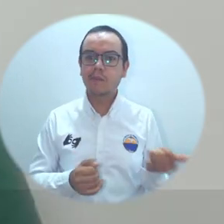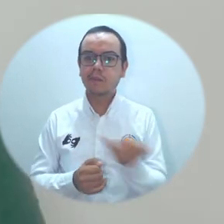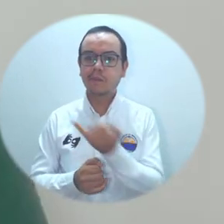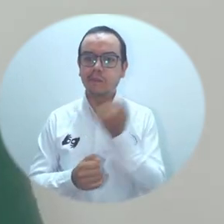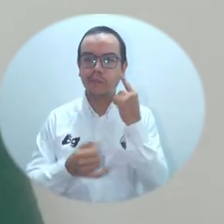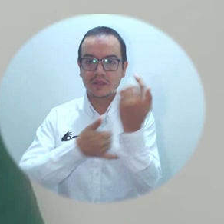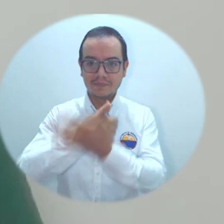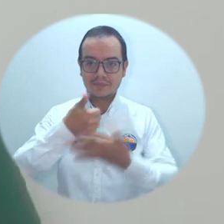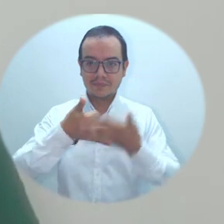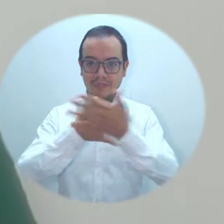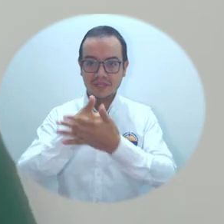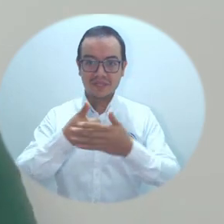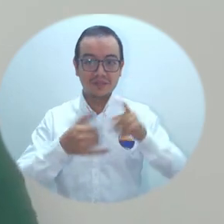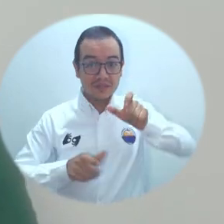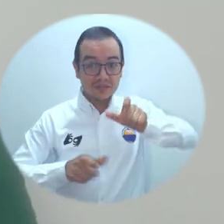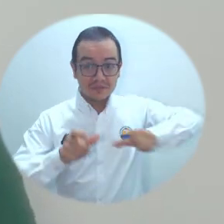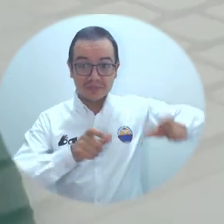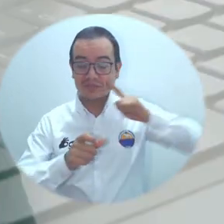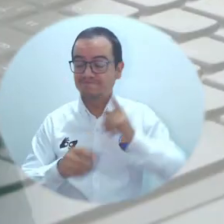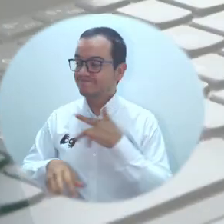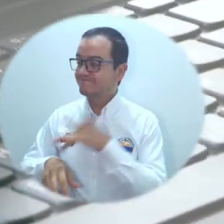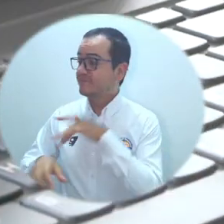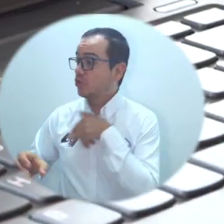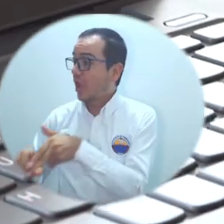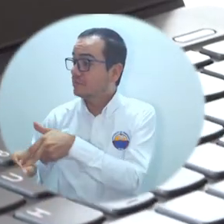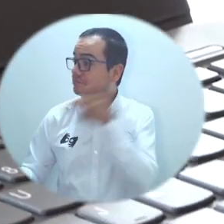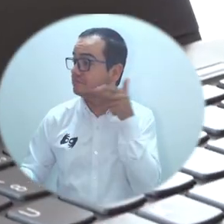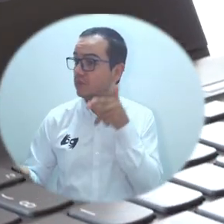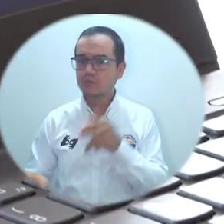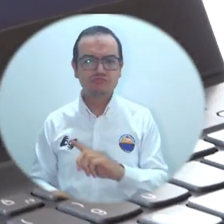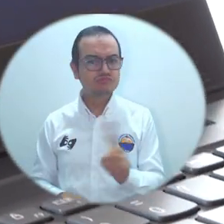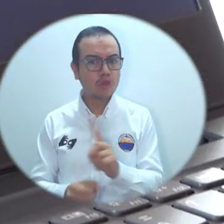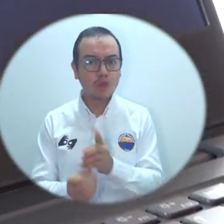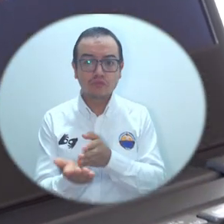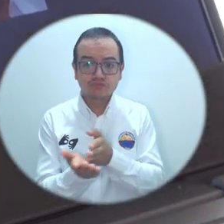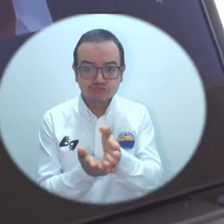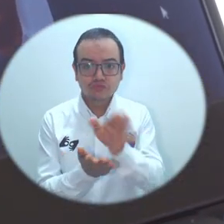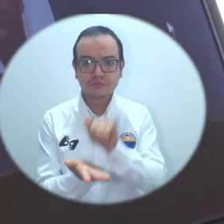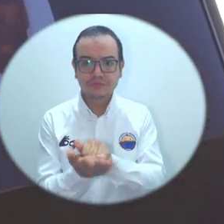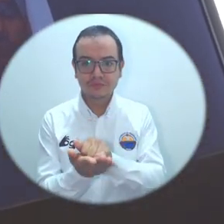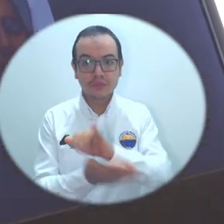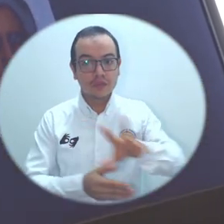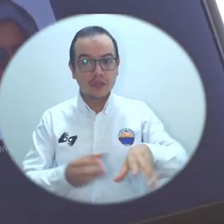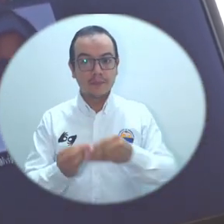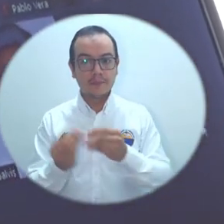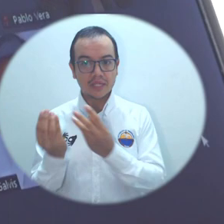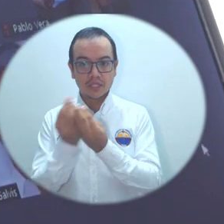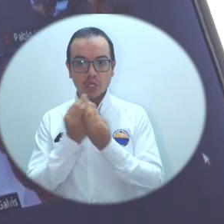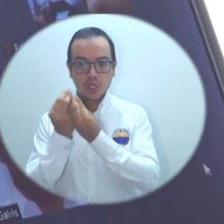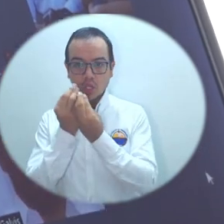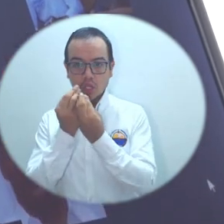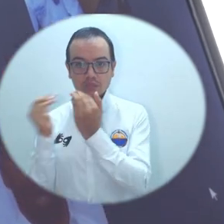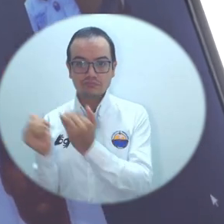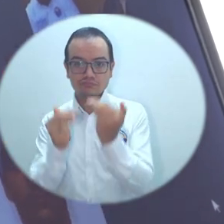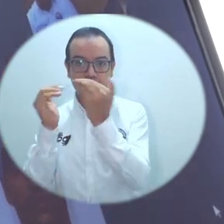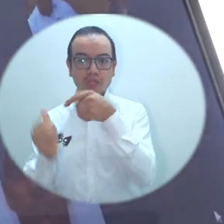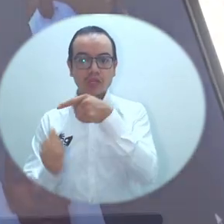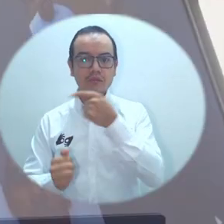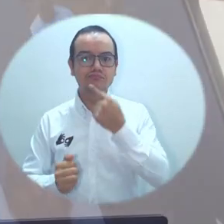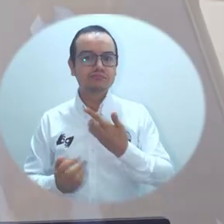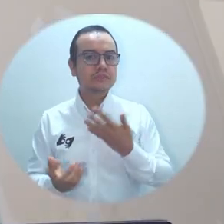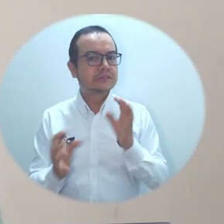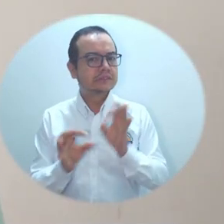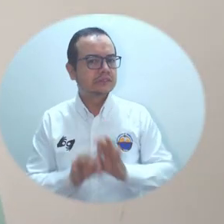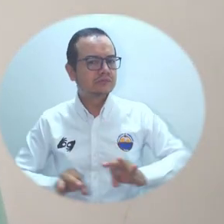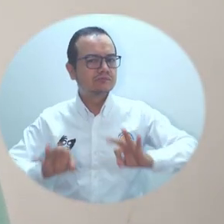país, los estudiantes no deserten de la Universidad Magdalena. También el Consejo Superior fue enfático en que se deben ahondar